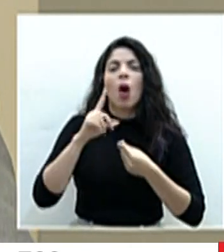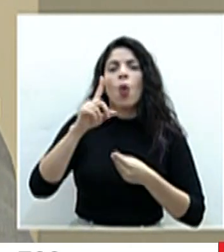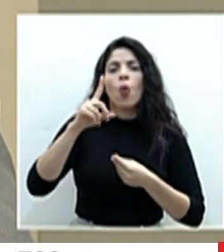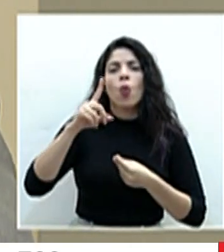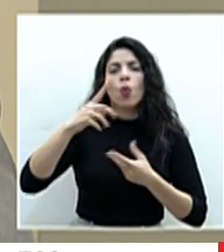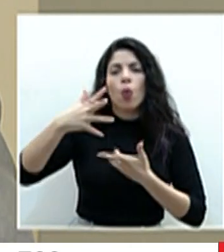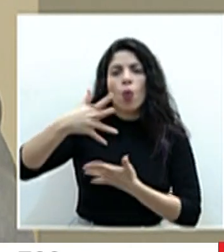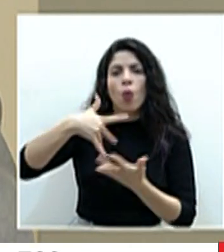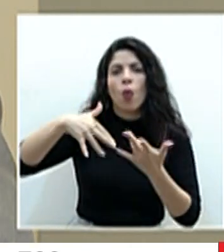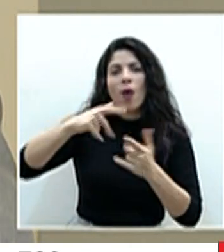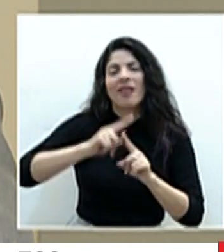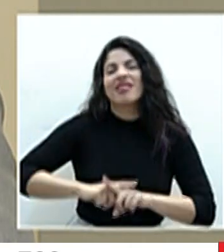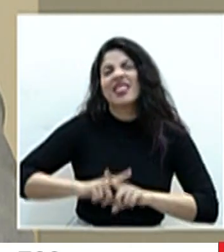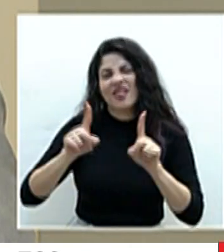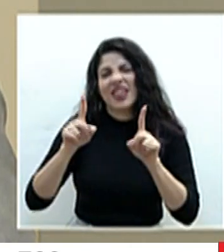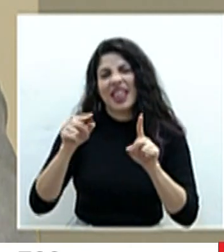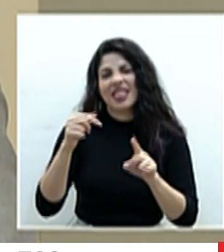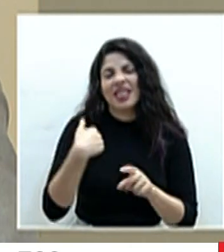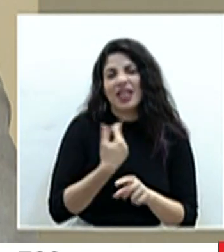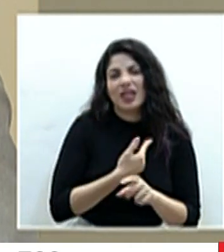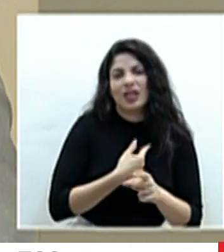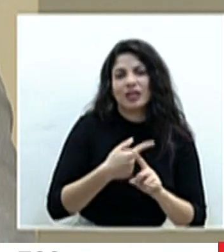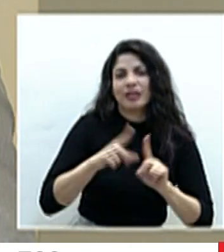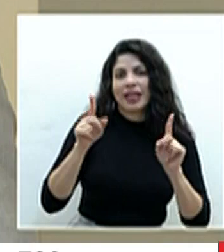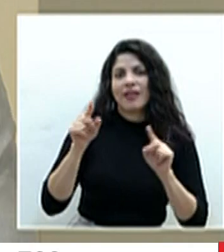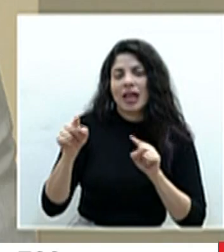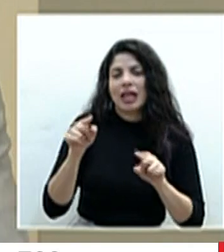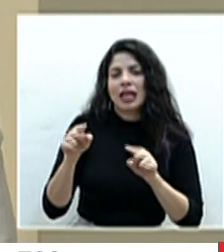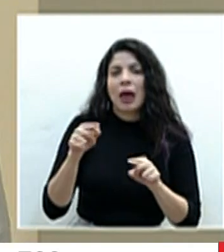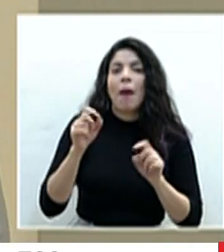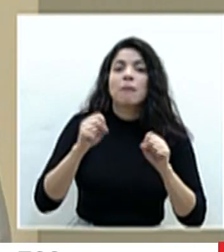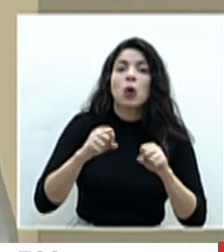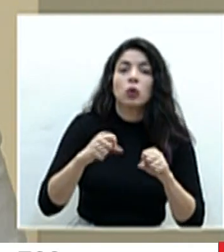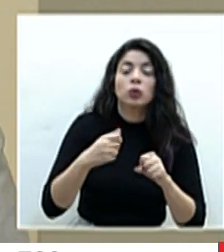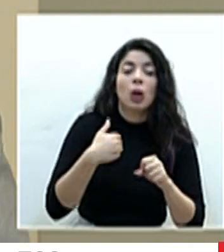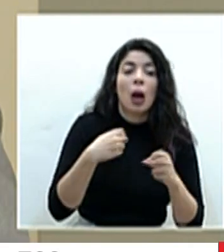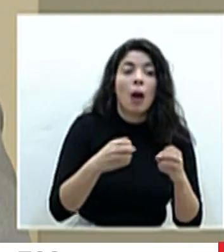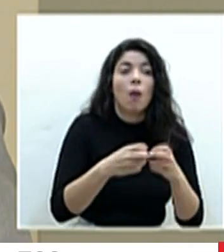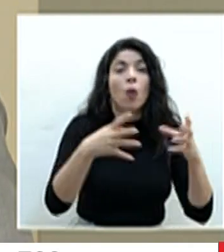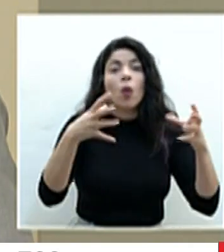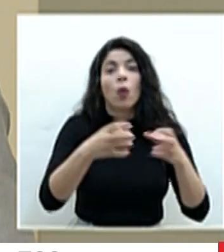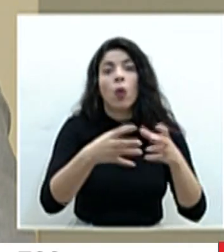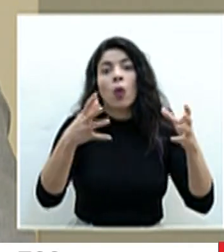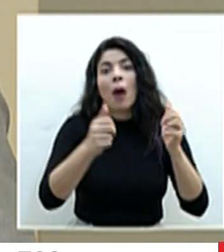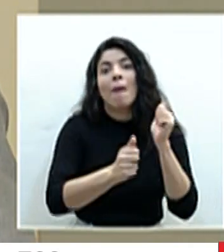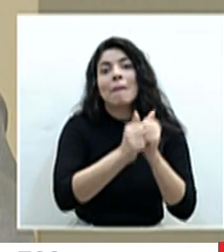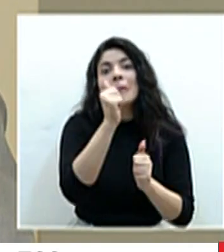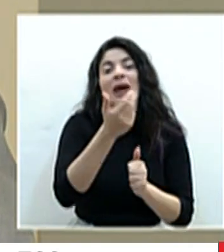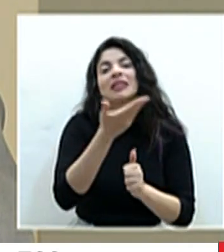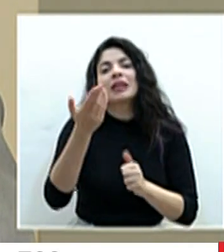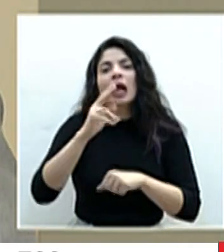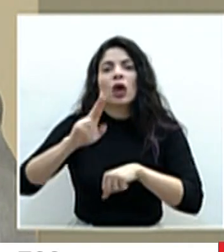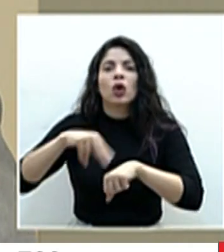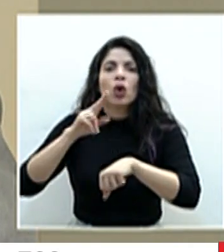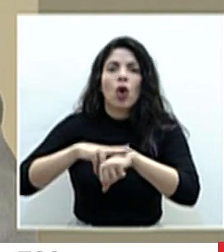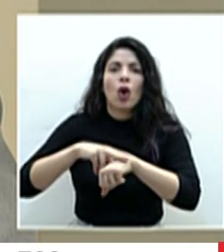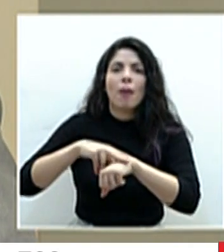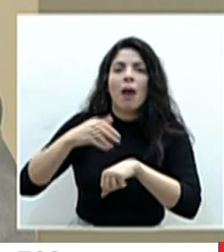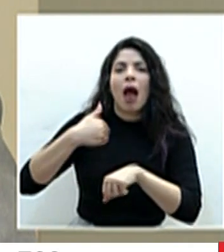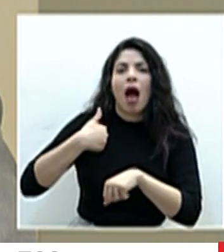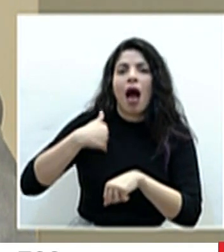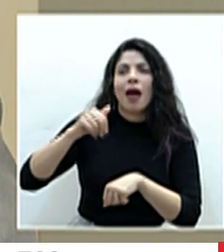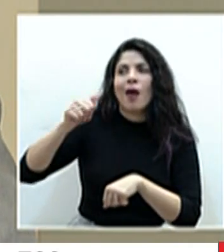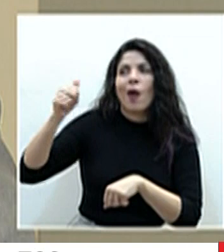poco irregular, si se puede decir, en donde eventualmente pueden haber más olas de lo que normalmente se ha documentado con